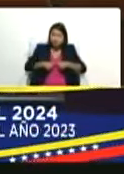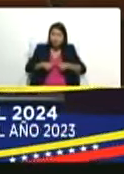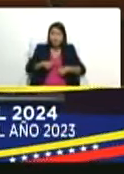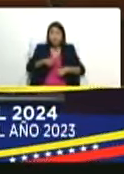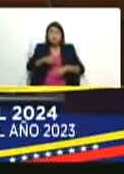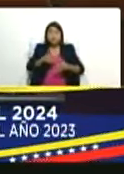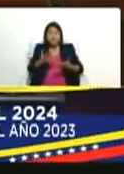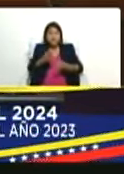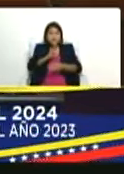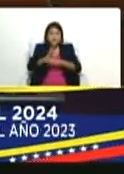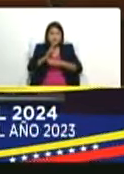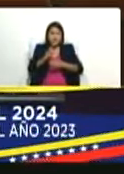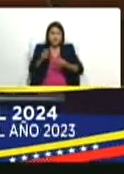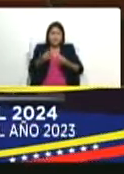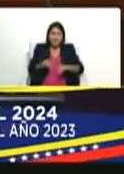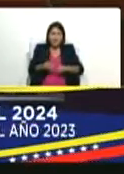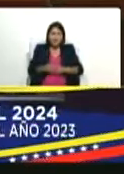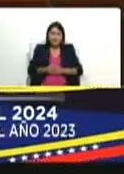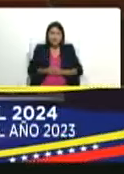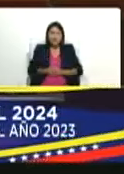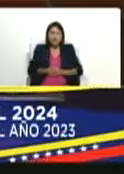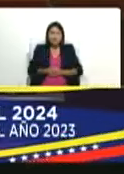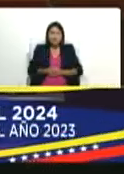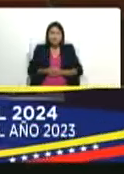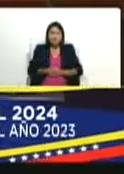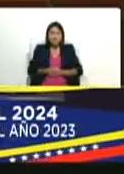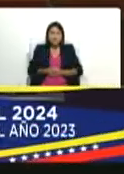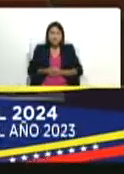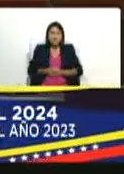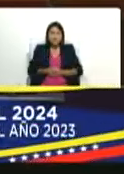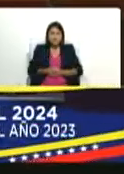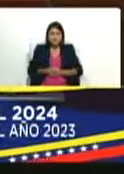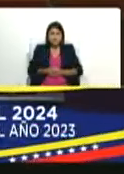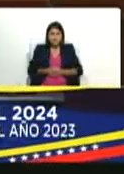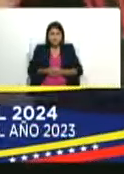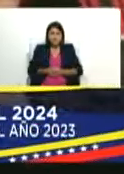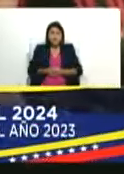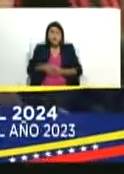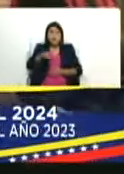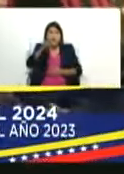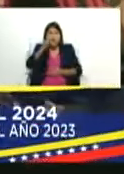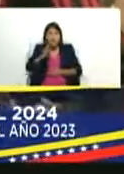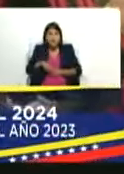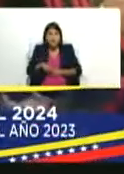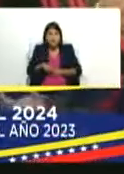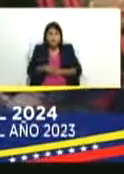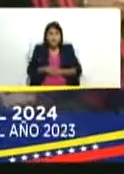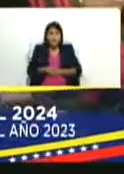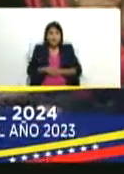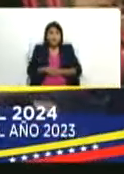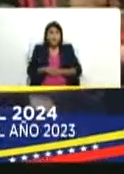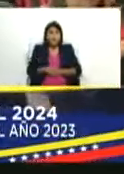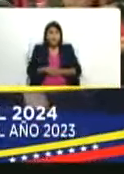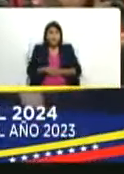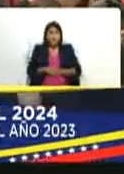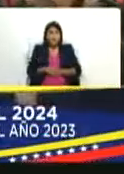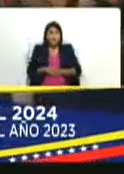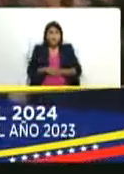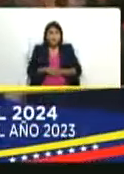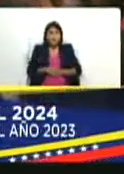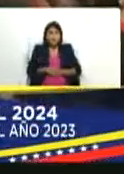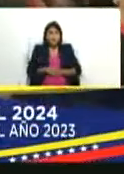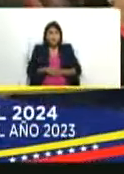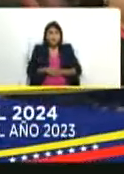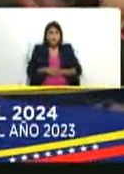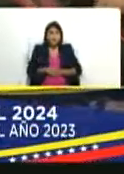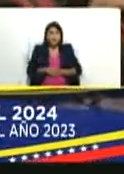sentencias de acuerdo a la demanda y al servicio del sistema de justicia. Asimismo, destacamos la